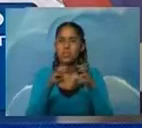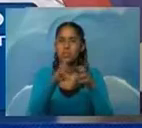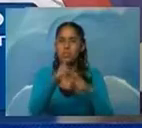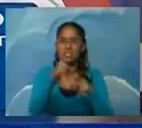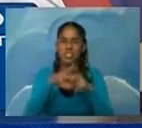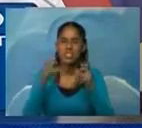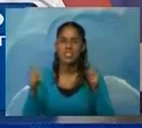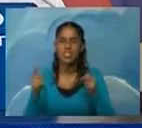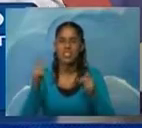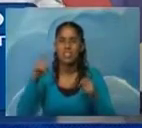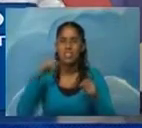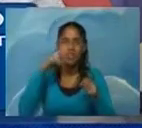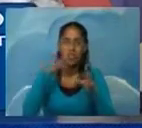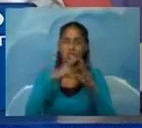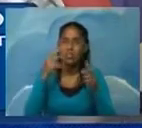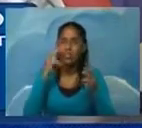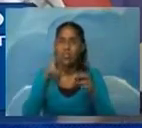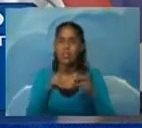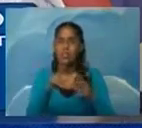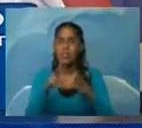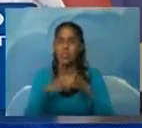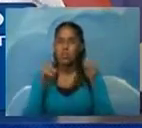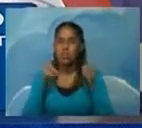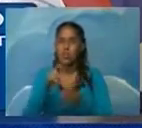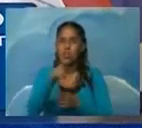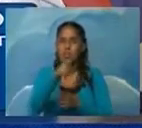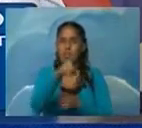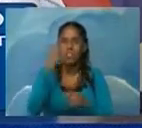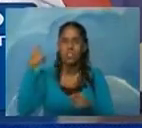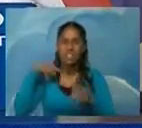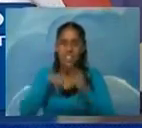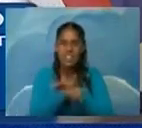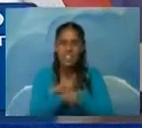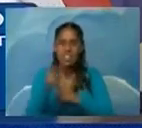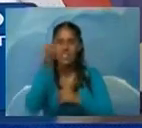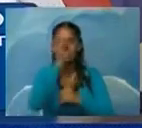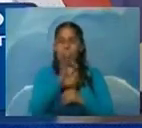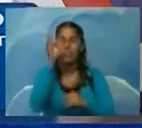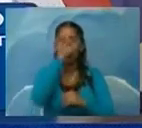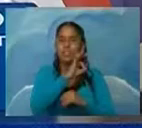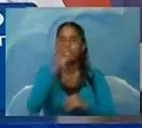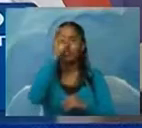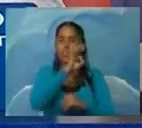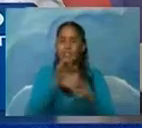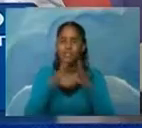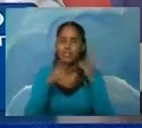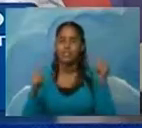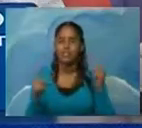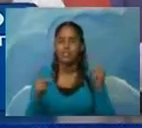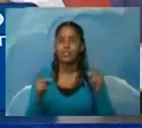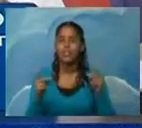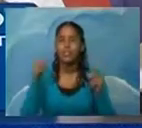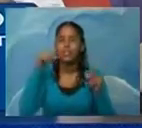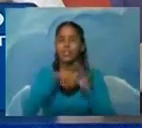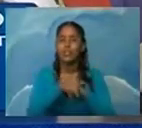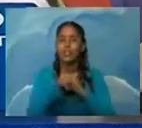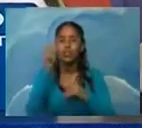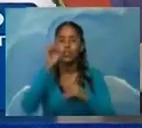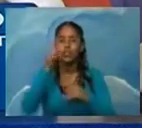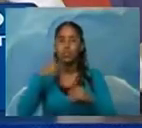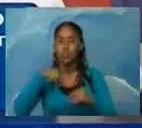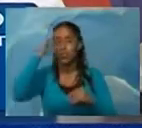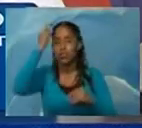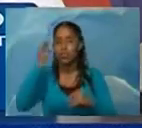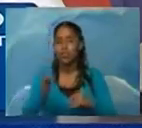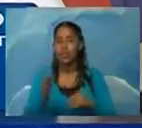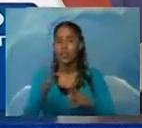del microscopio se ven los gusanos que parecen un hervidero. Mire, yo creo que una persona que se